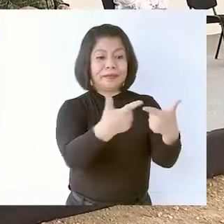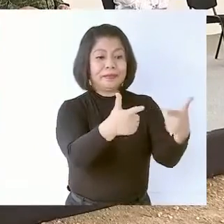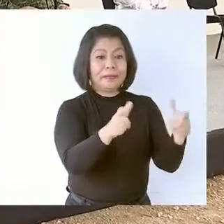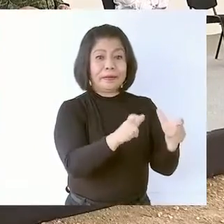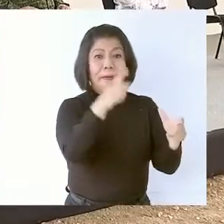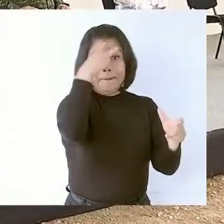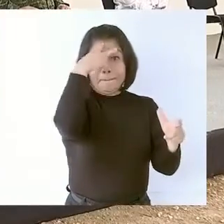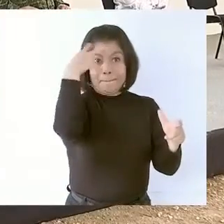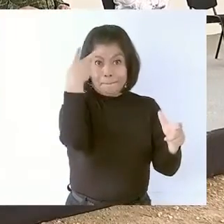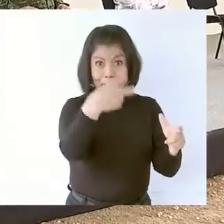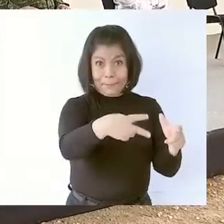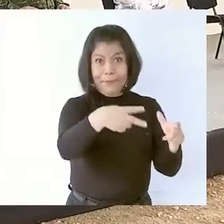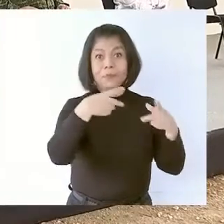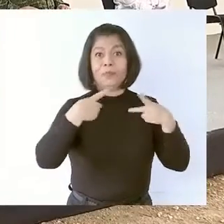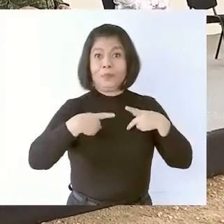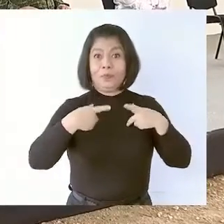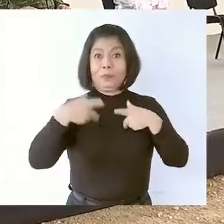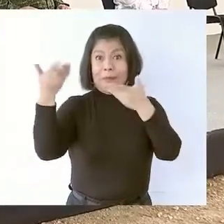México